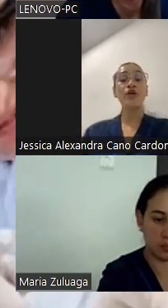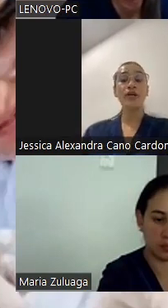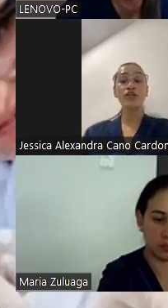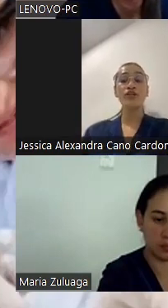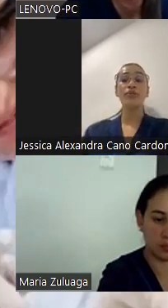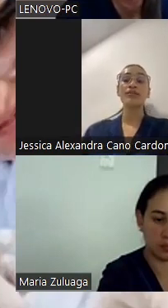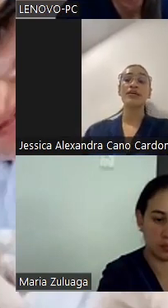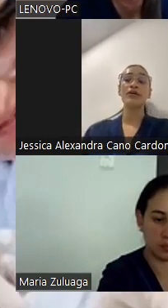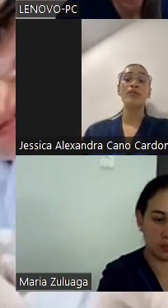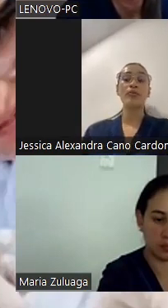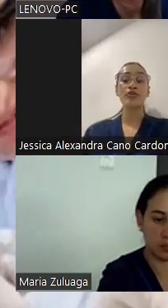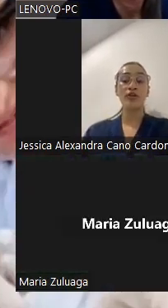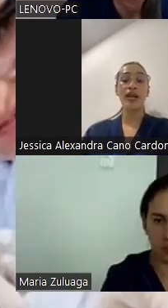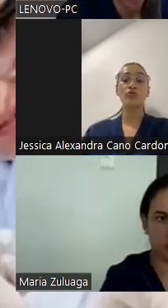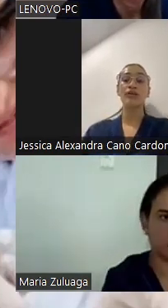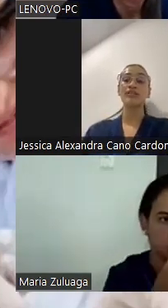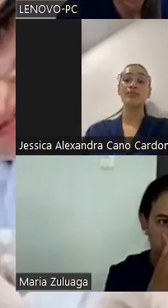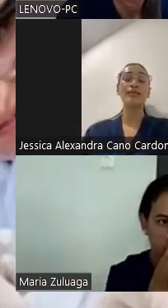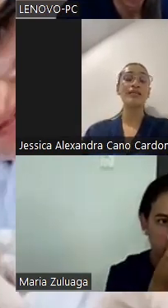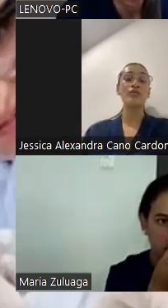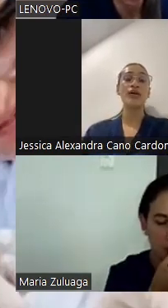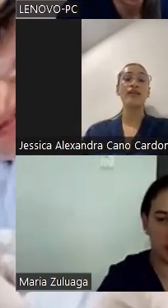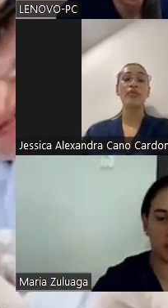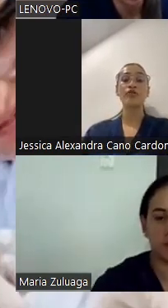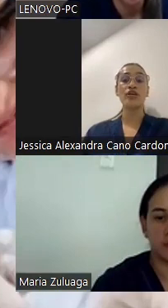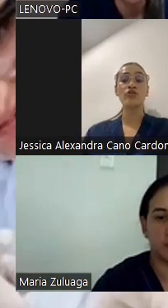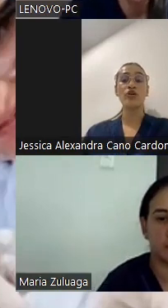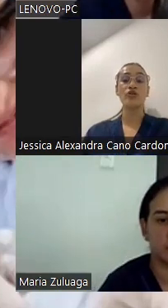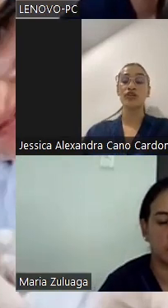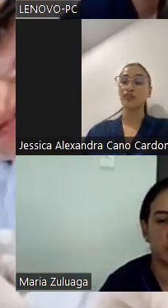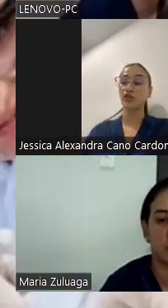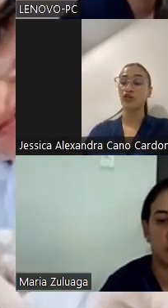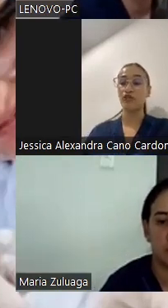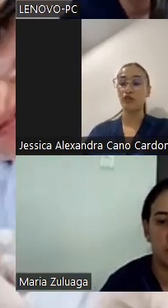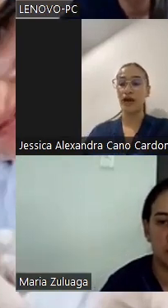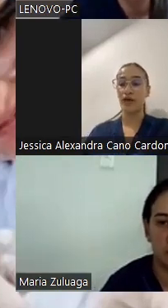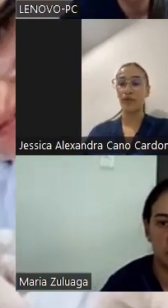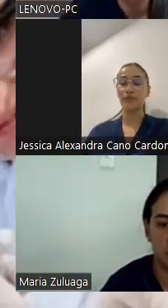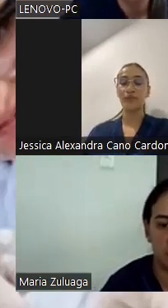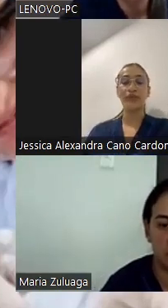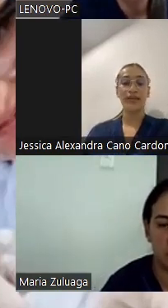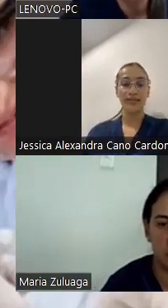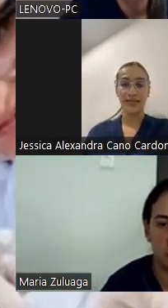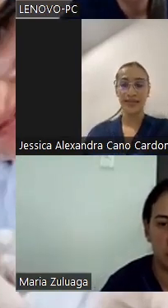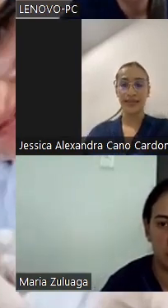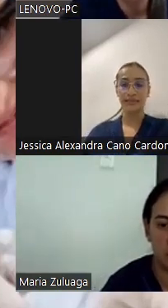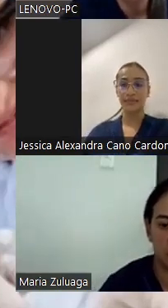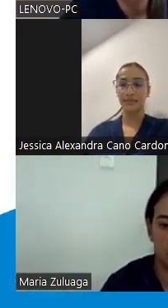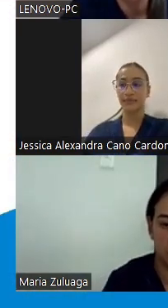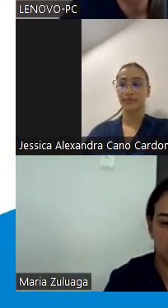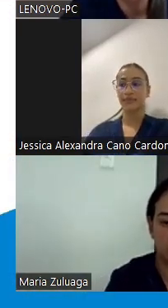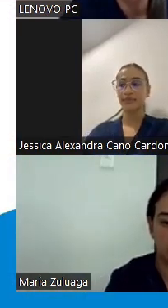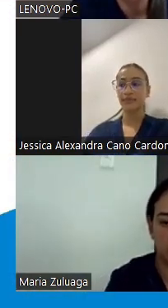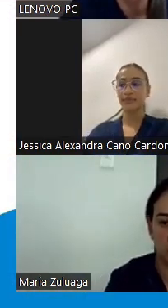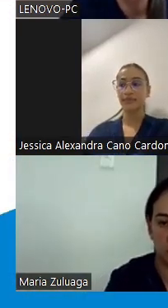Esta información también se debe proporcionar a los participantes durante el proceso del consentimiento informado. La siguiente.